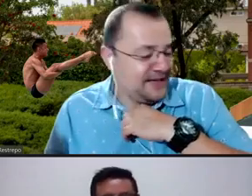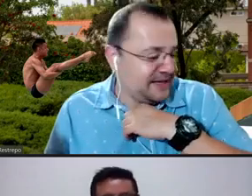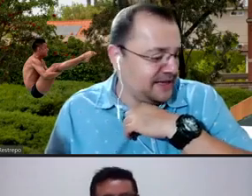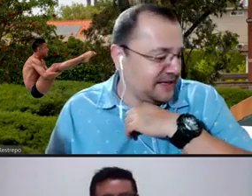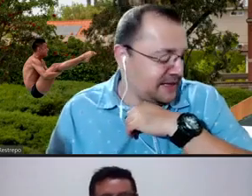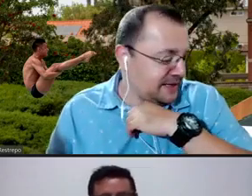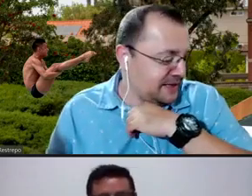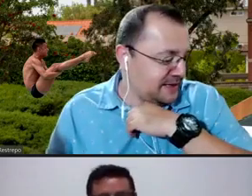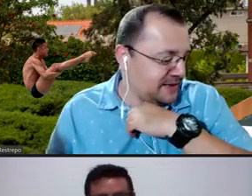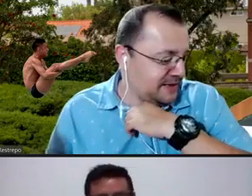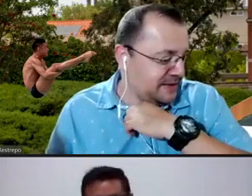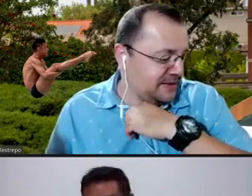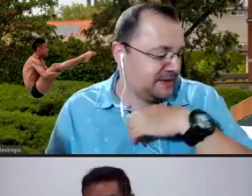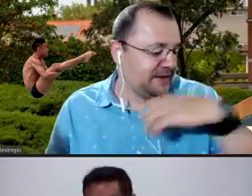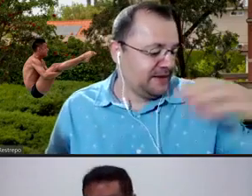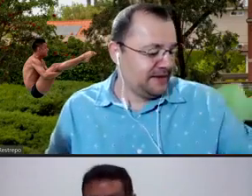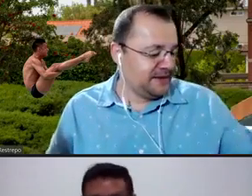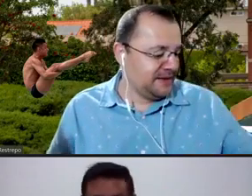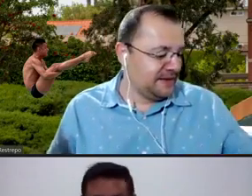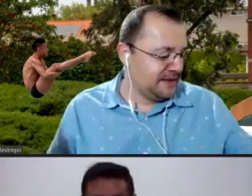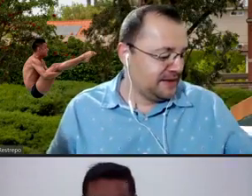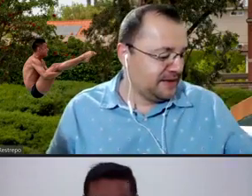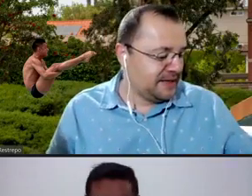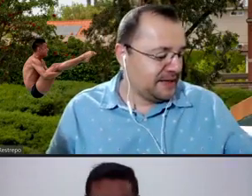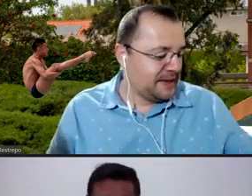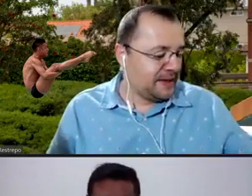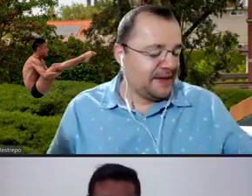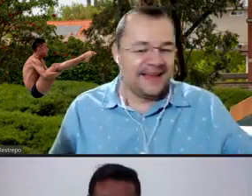Esta semana estoy viendo unas fotos de competencias para tirar clases aquí al celular.